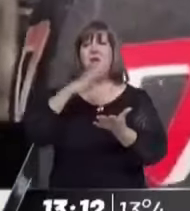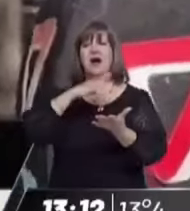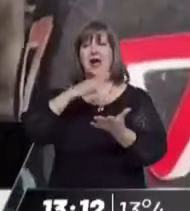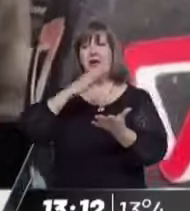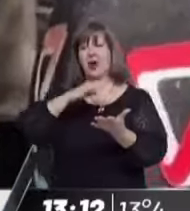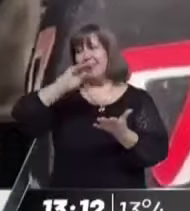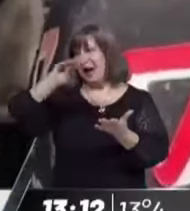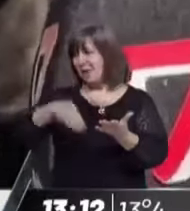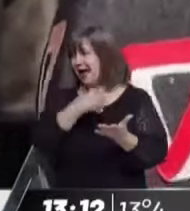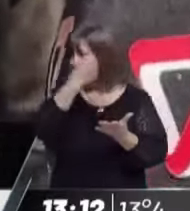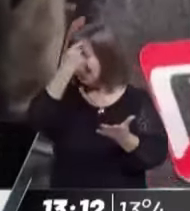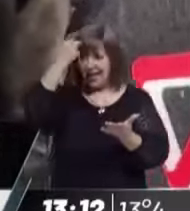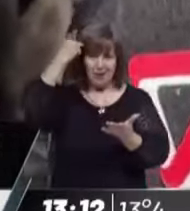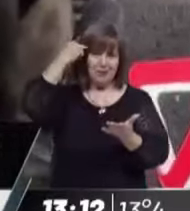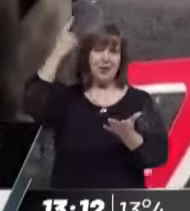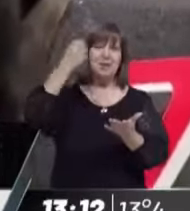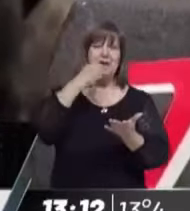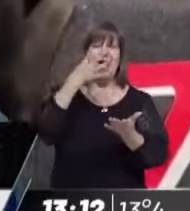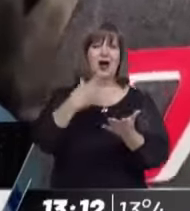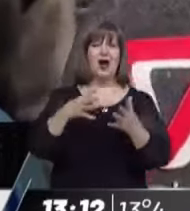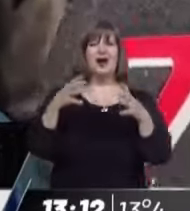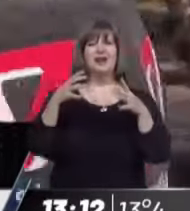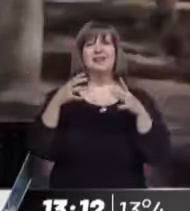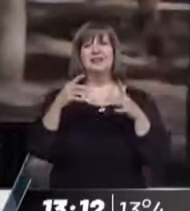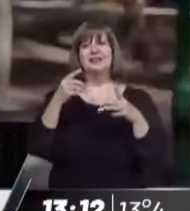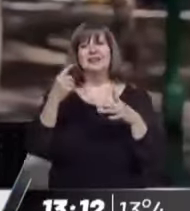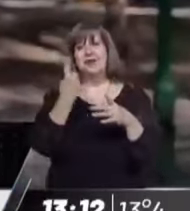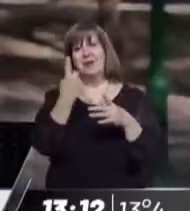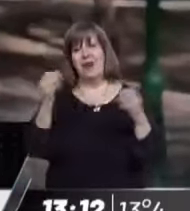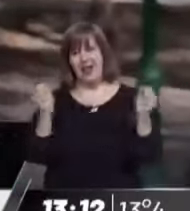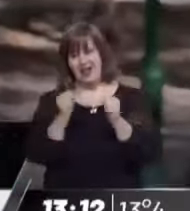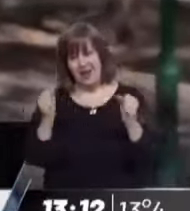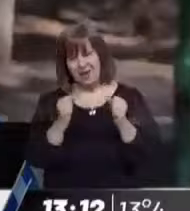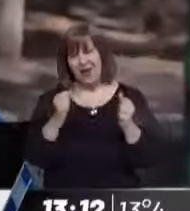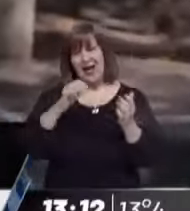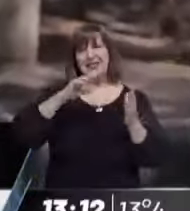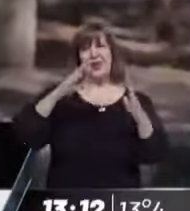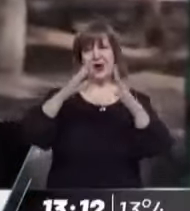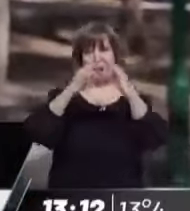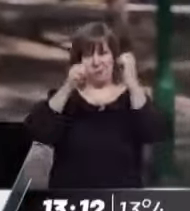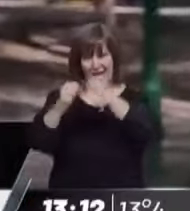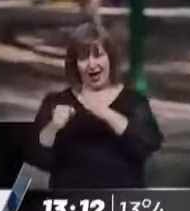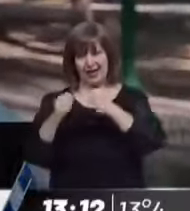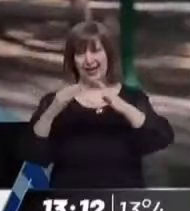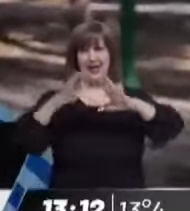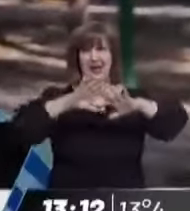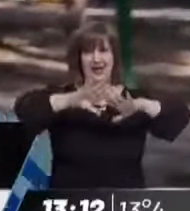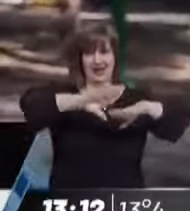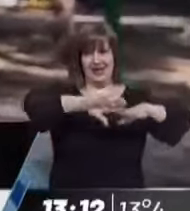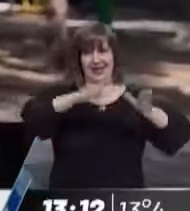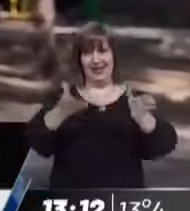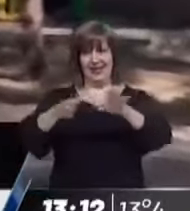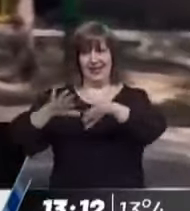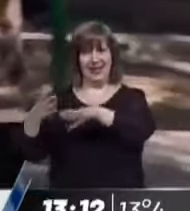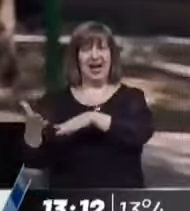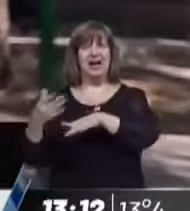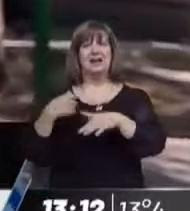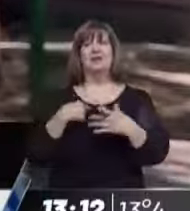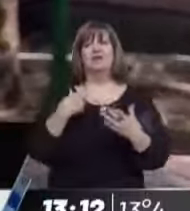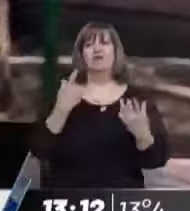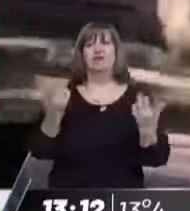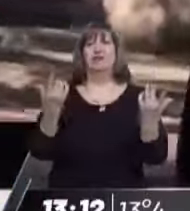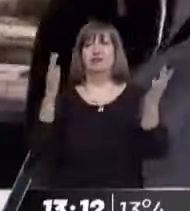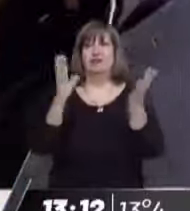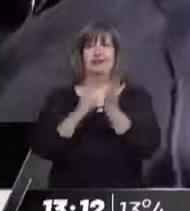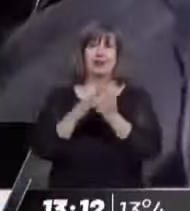borrón y cuenta nueva y me vengo a festejar con la familia. Elegiste la opción más sana. Sí, elegí salir. Pero rabiar en la casa, ver el noticiero